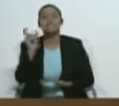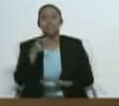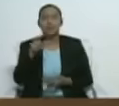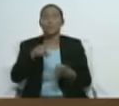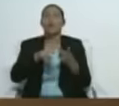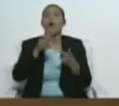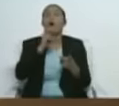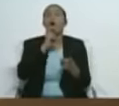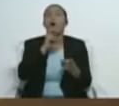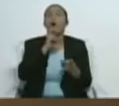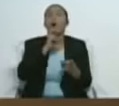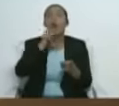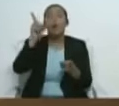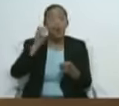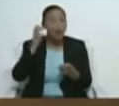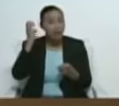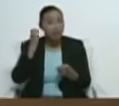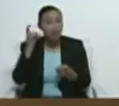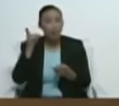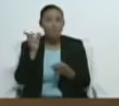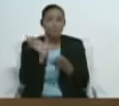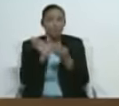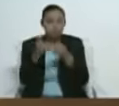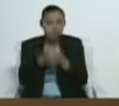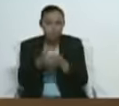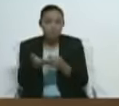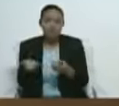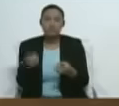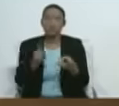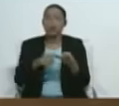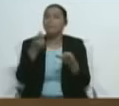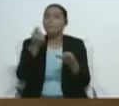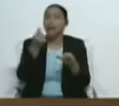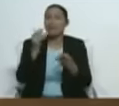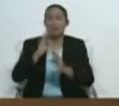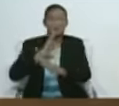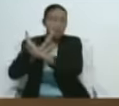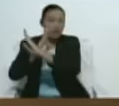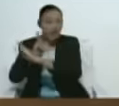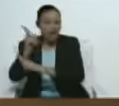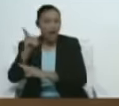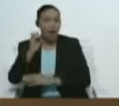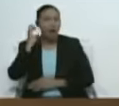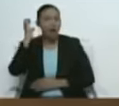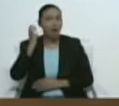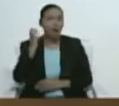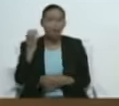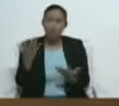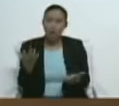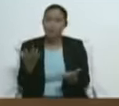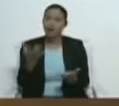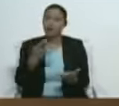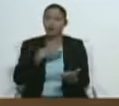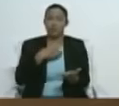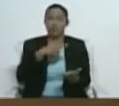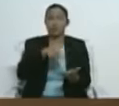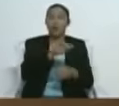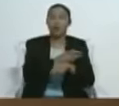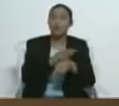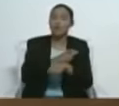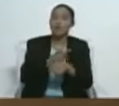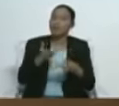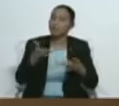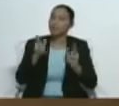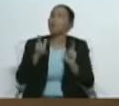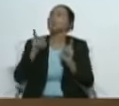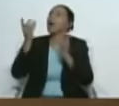en Inglaterra hasta las cuentas bancarias totalmente estancadas que en su momento ni siquiera le permitieron al Estado venezolano